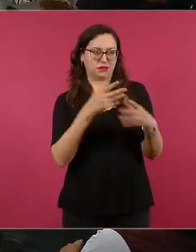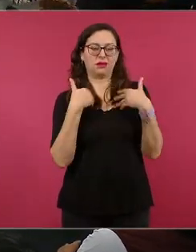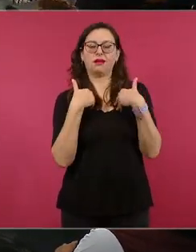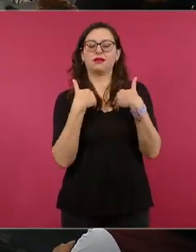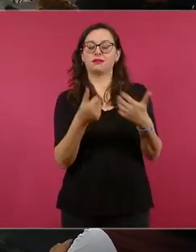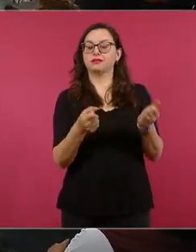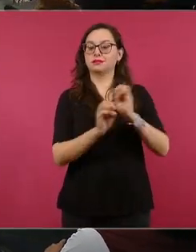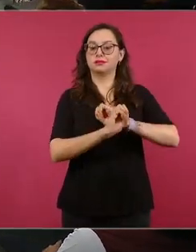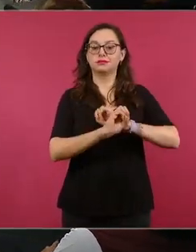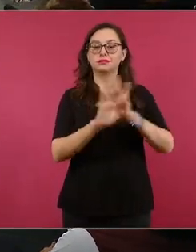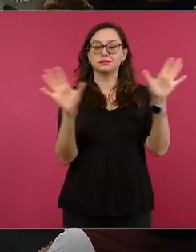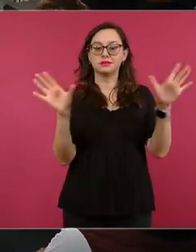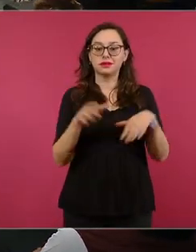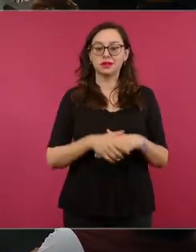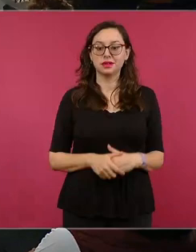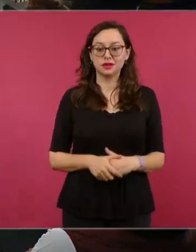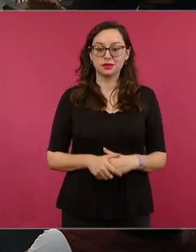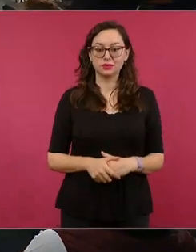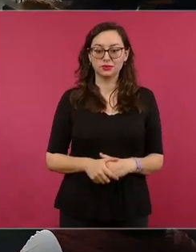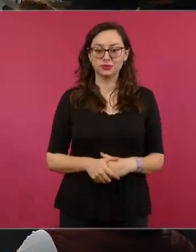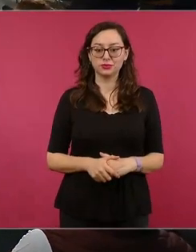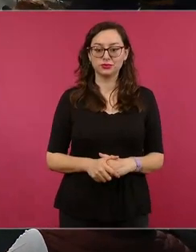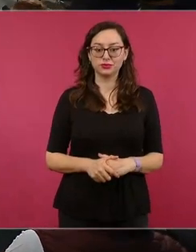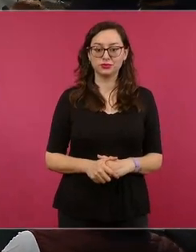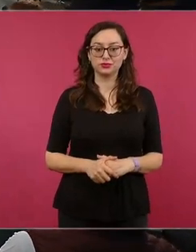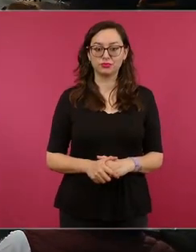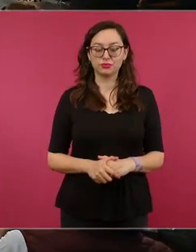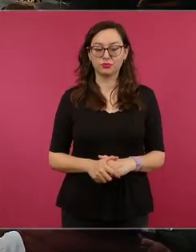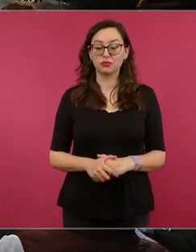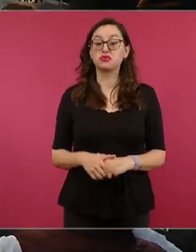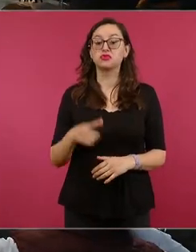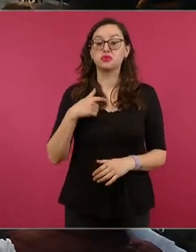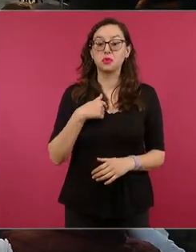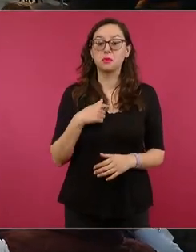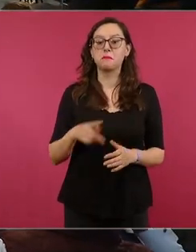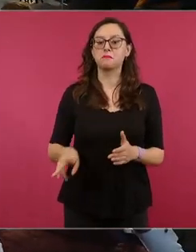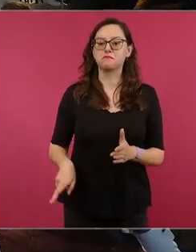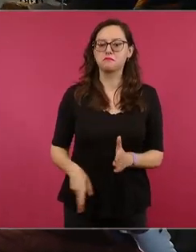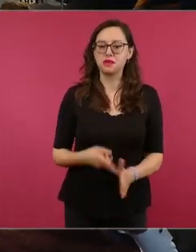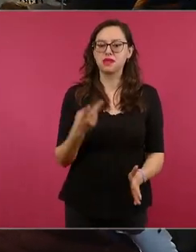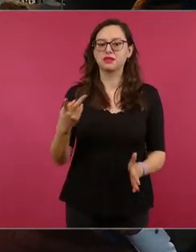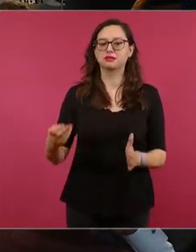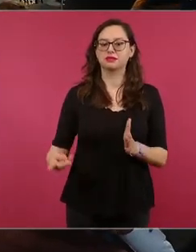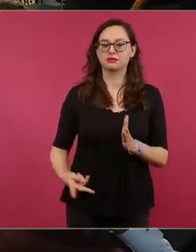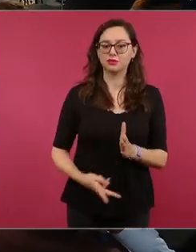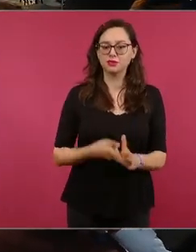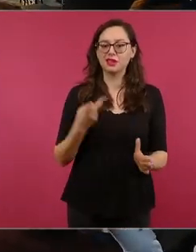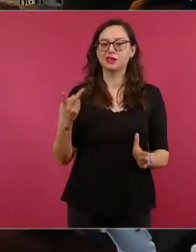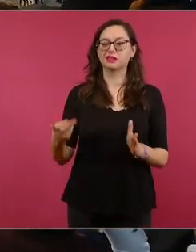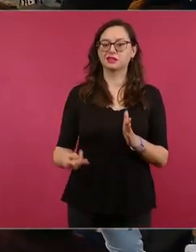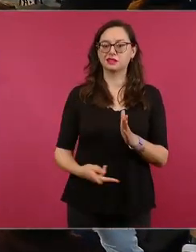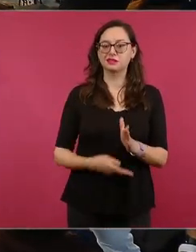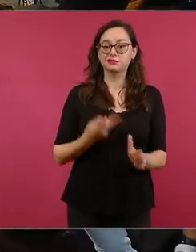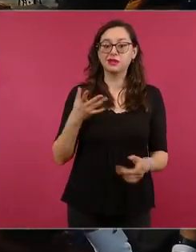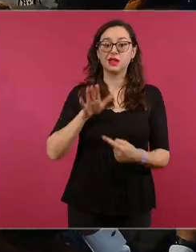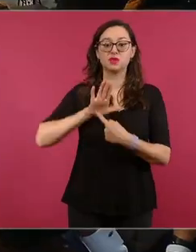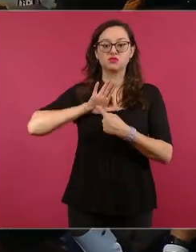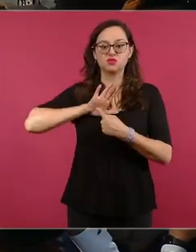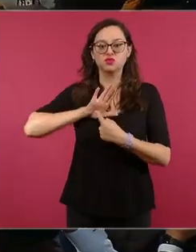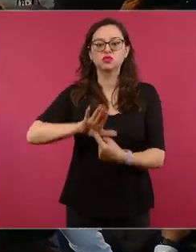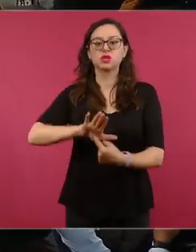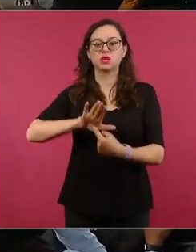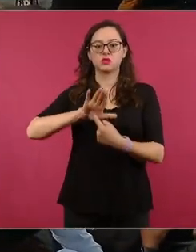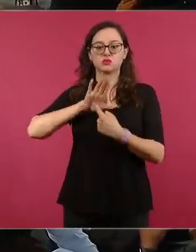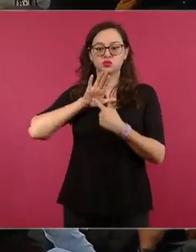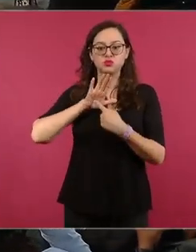que palabras. Esto lo voy a seguir repitiendo, porque esto se dio como